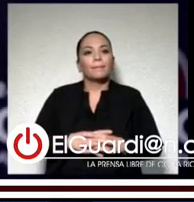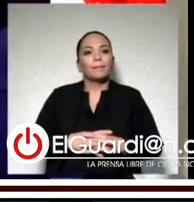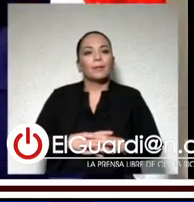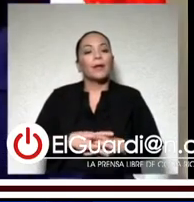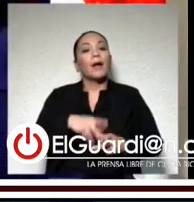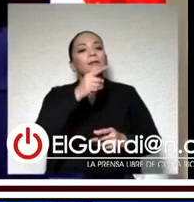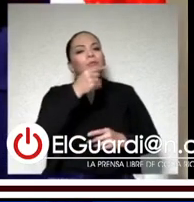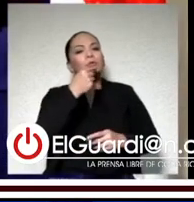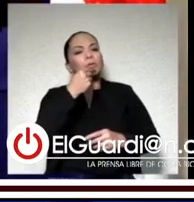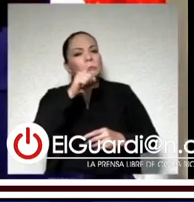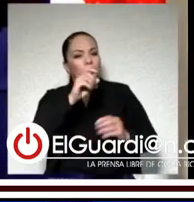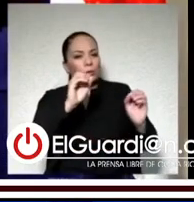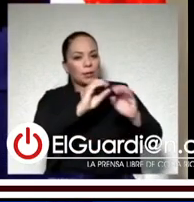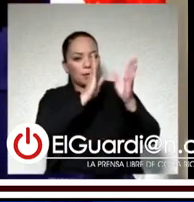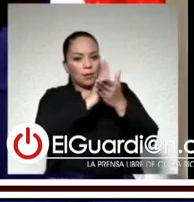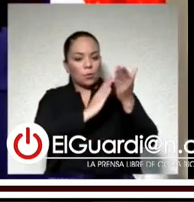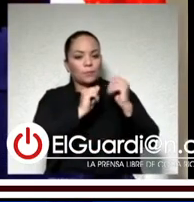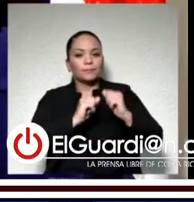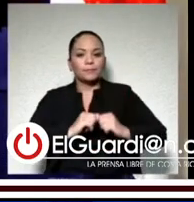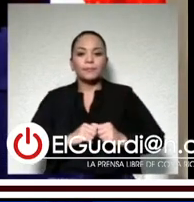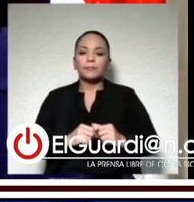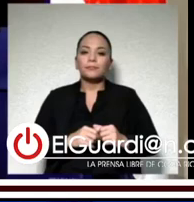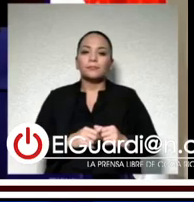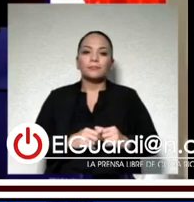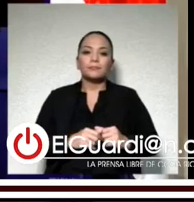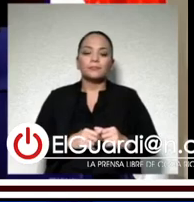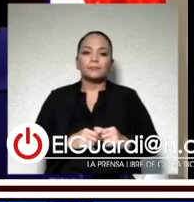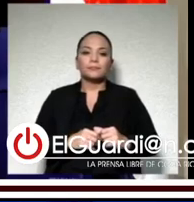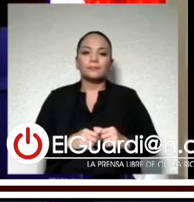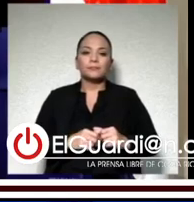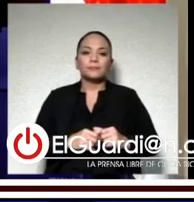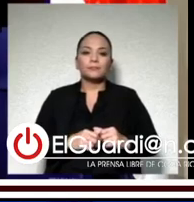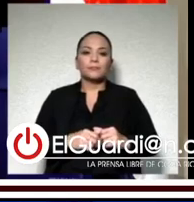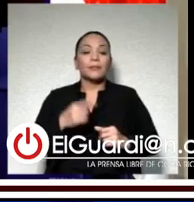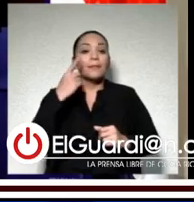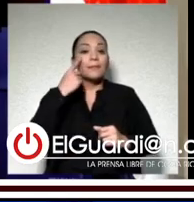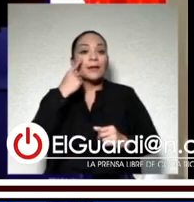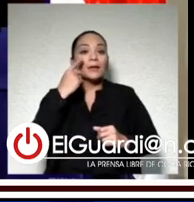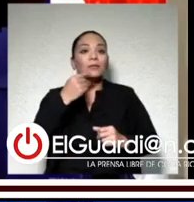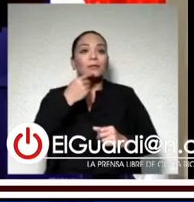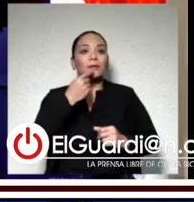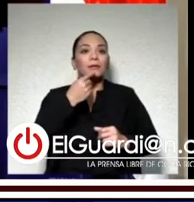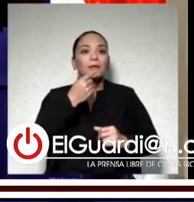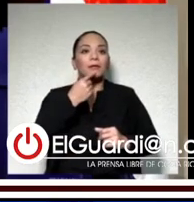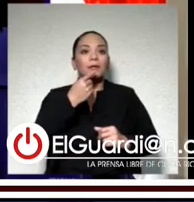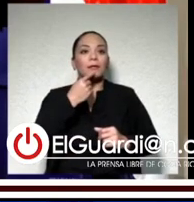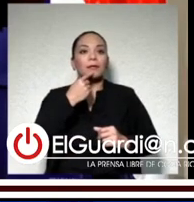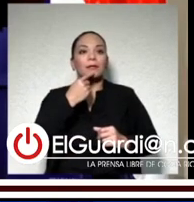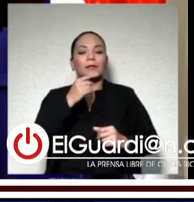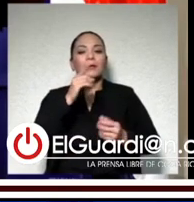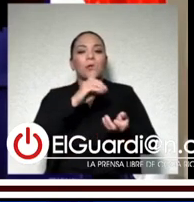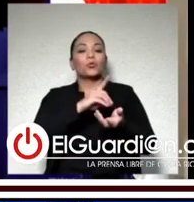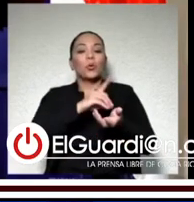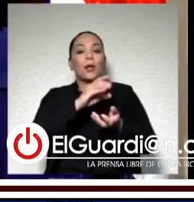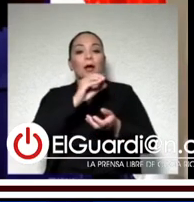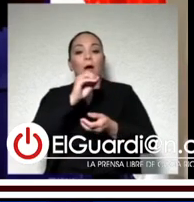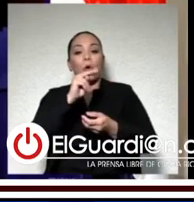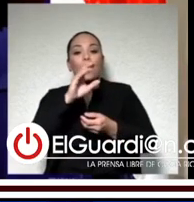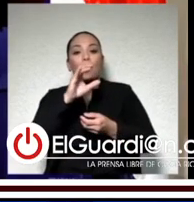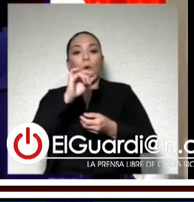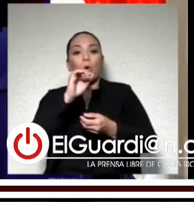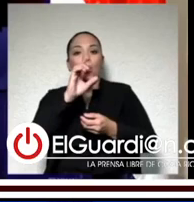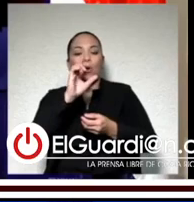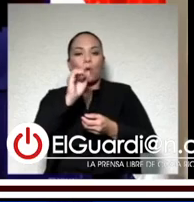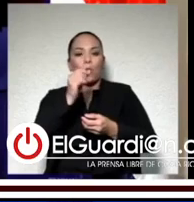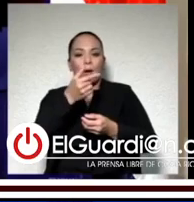una aclaración. Yo creo que en la introducción dije que la doctora Jocelyn es oncóloga. Me equivoqué. La maestría de ella,